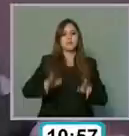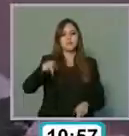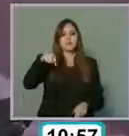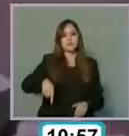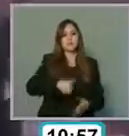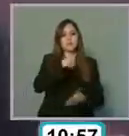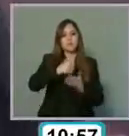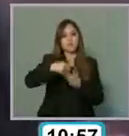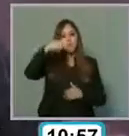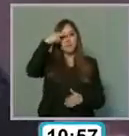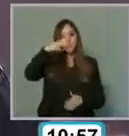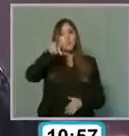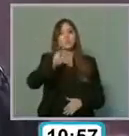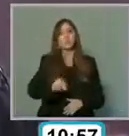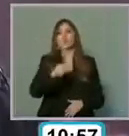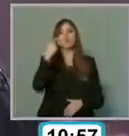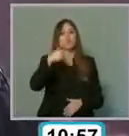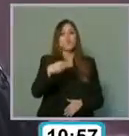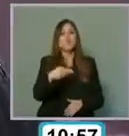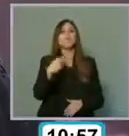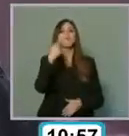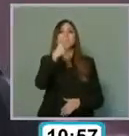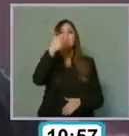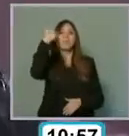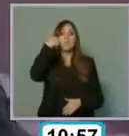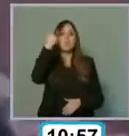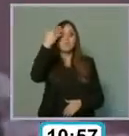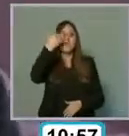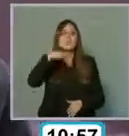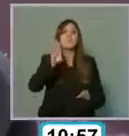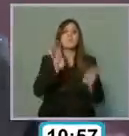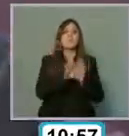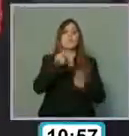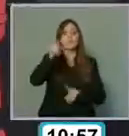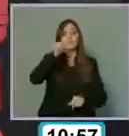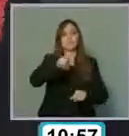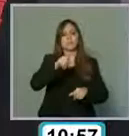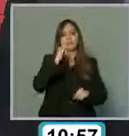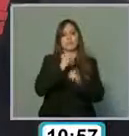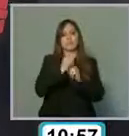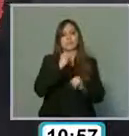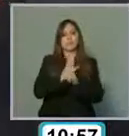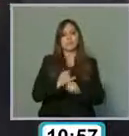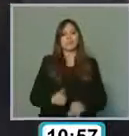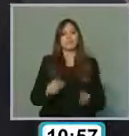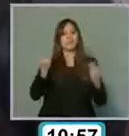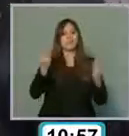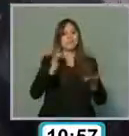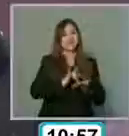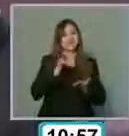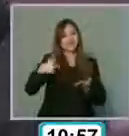No digo nombres, pero ahí todo pueden verlo A través en de las nuestras redes redes sociales. Muy bien, muchas gracias por estar con